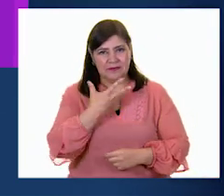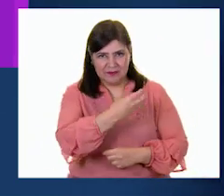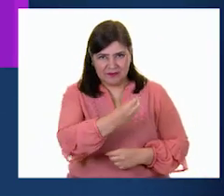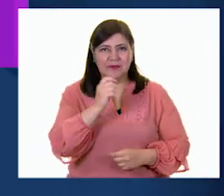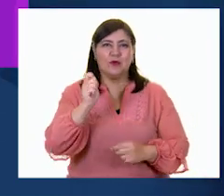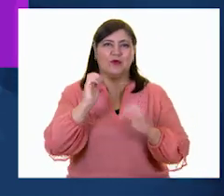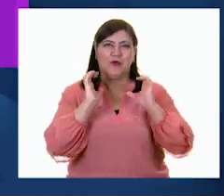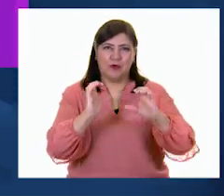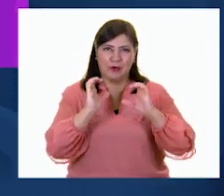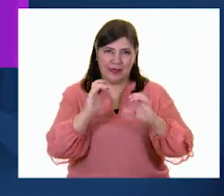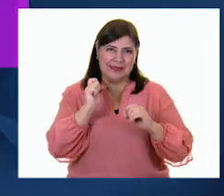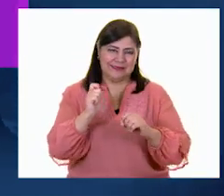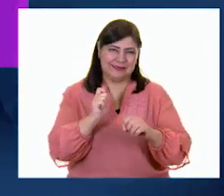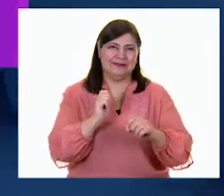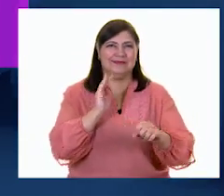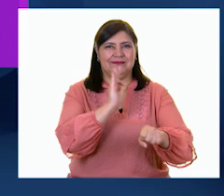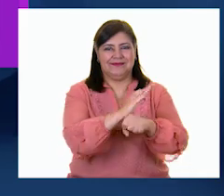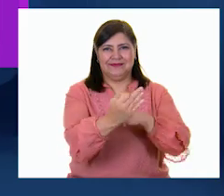unos a los otros.